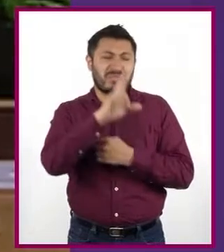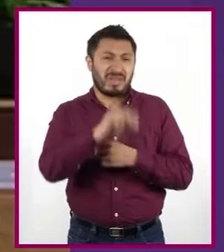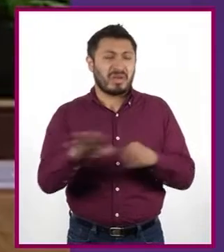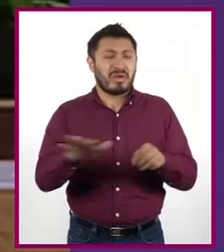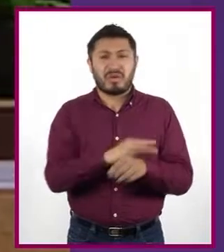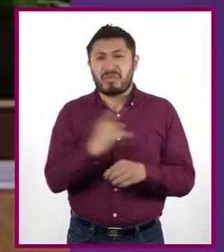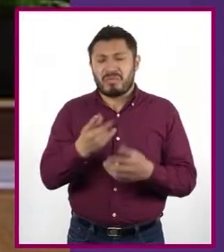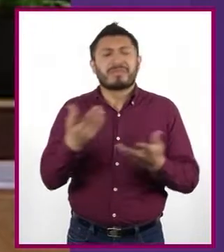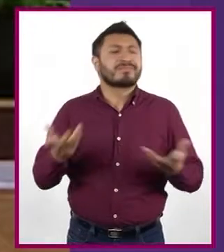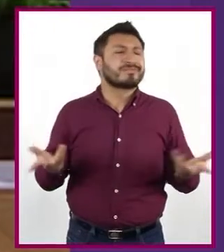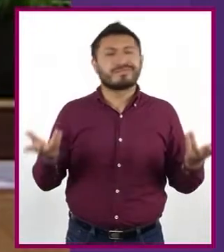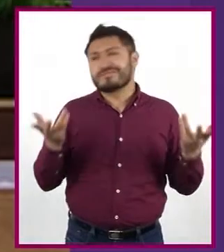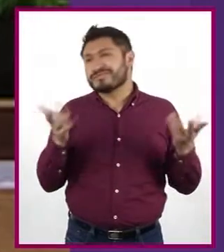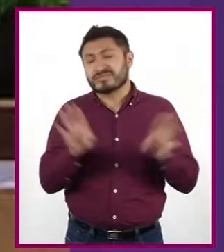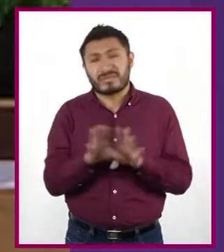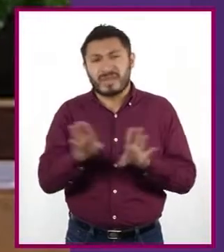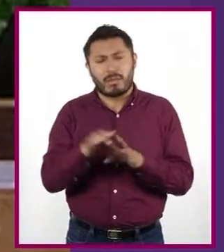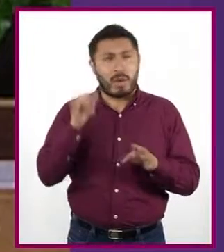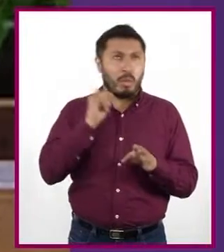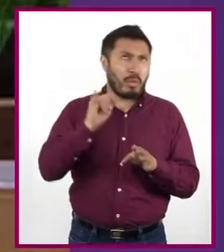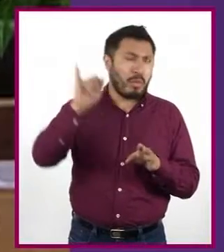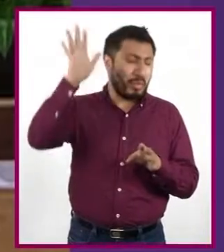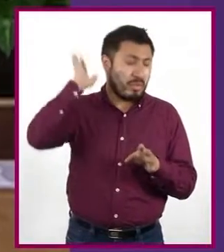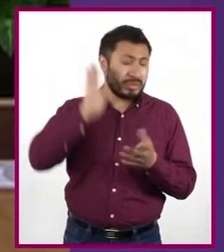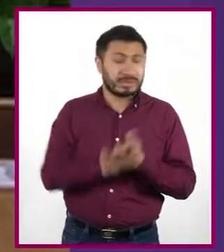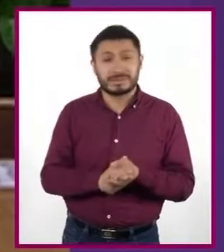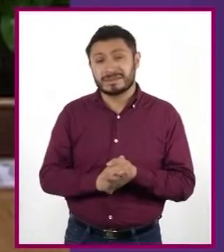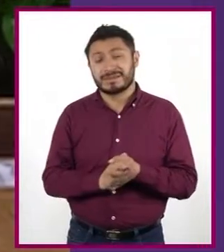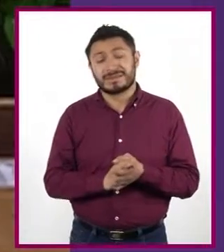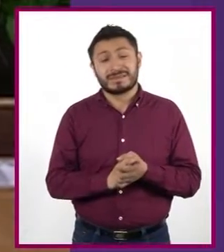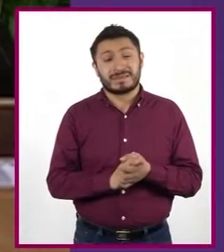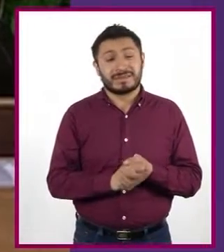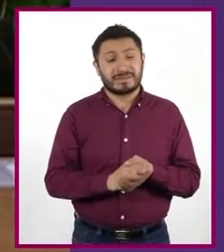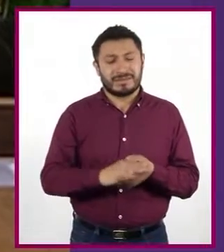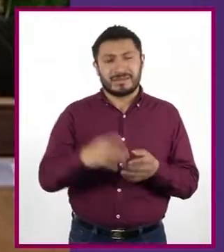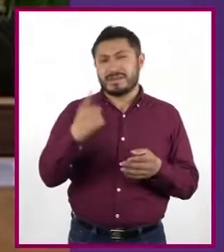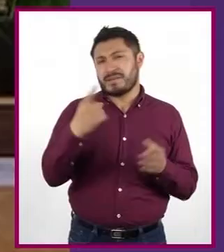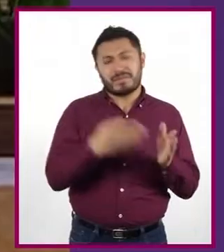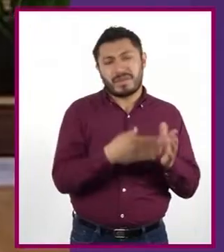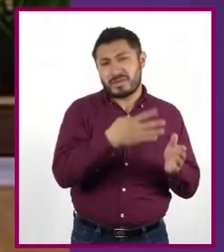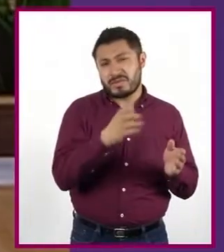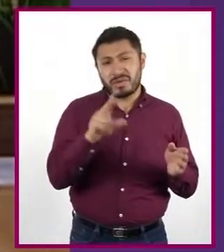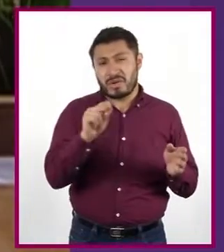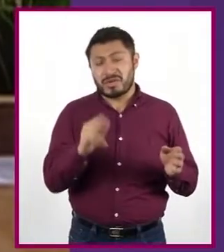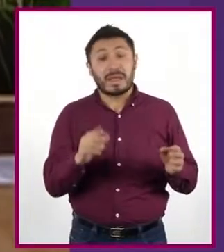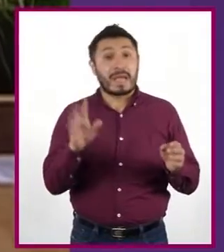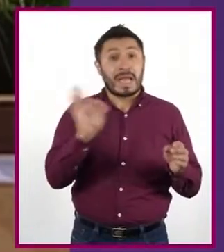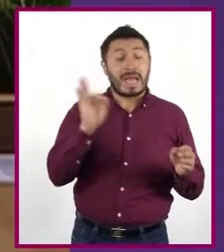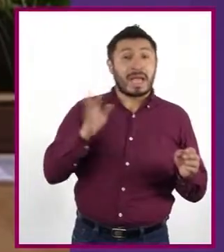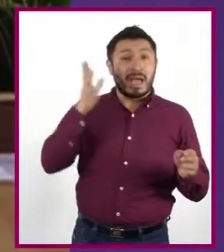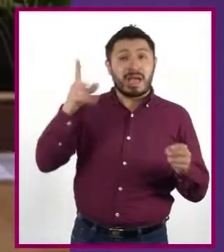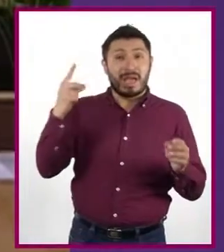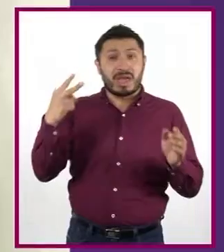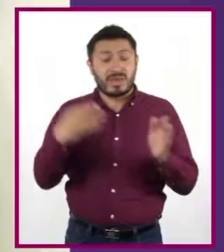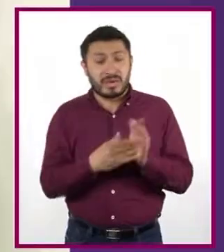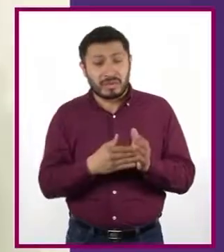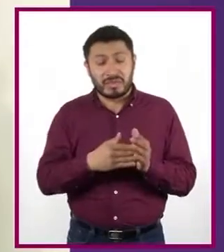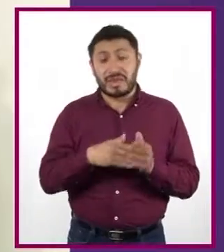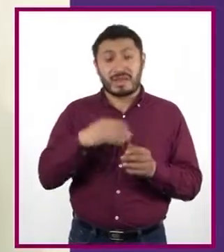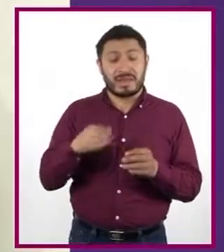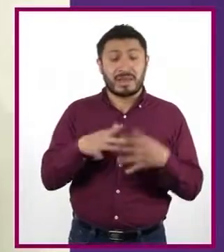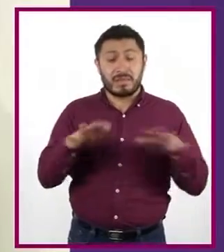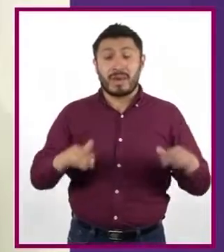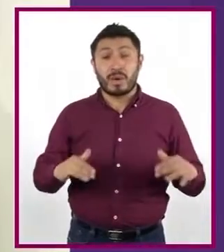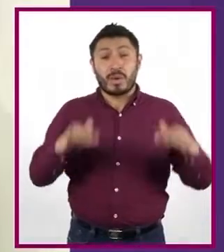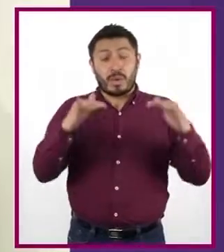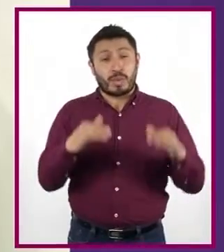lo veían a muy largo plazo. Se hablaba en los años 80 de que en el año 2000 iban a subir los niveles del mar,